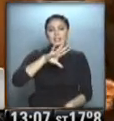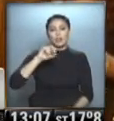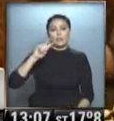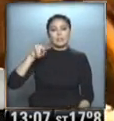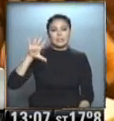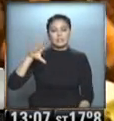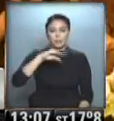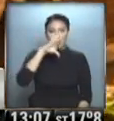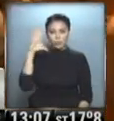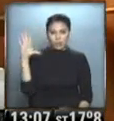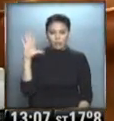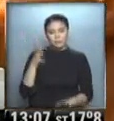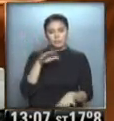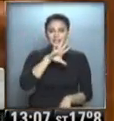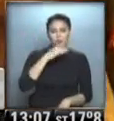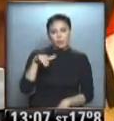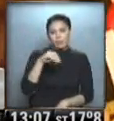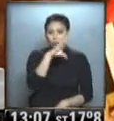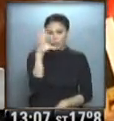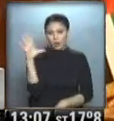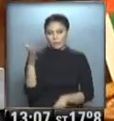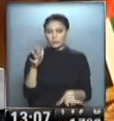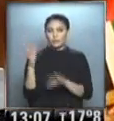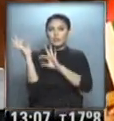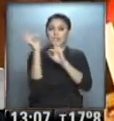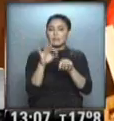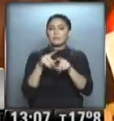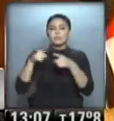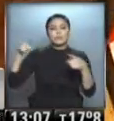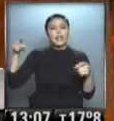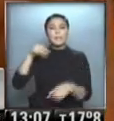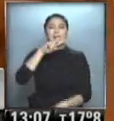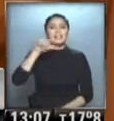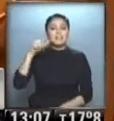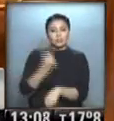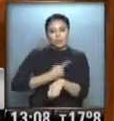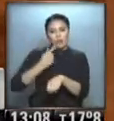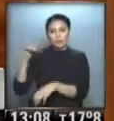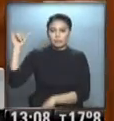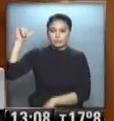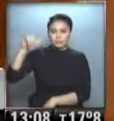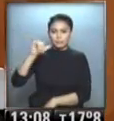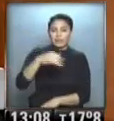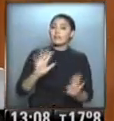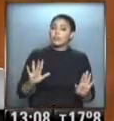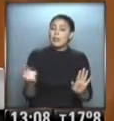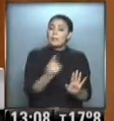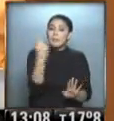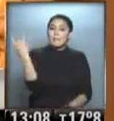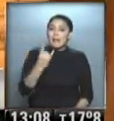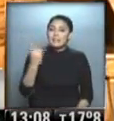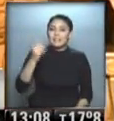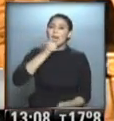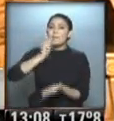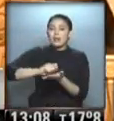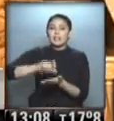5:25, a las 5 de la mañana, 5:30 aproximadamente, luego de 26 horas de vuelo. Entonces, primer mentira de La Nata,